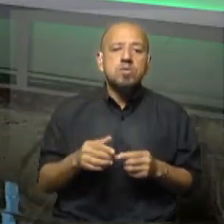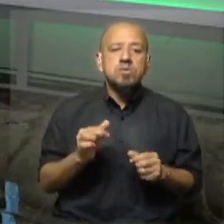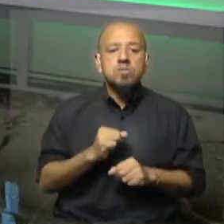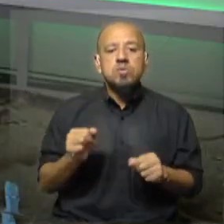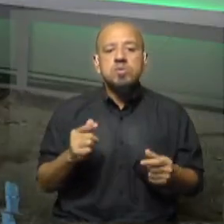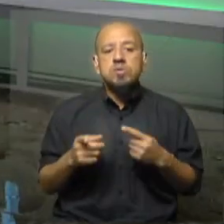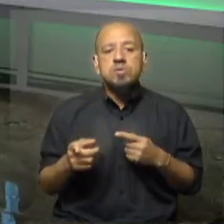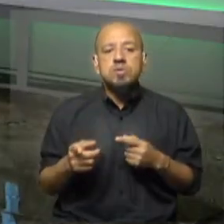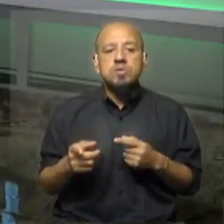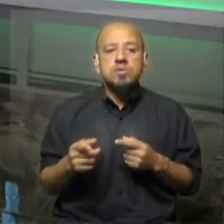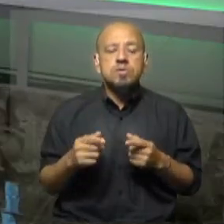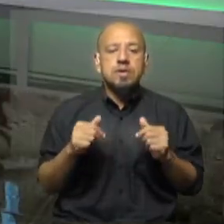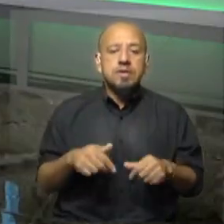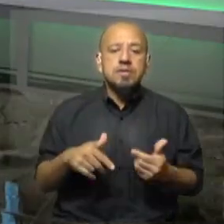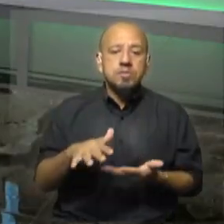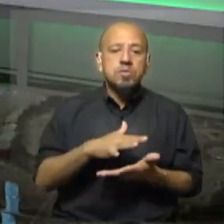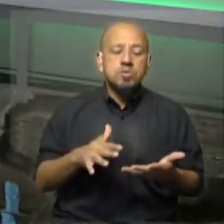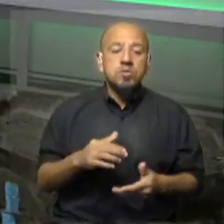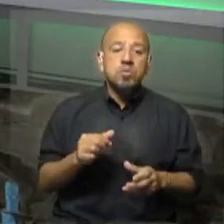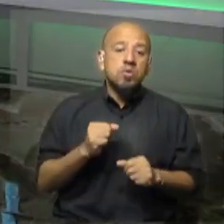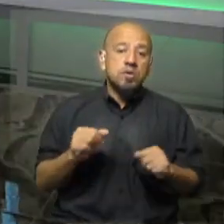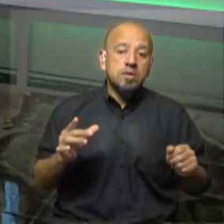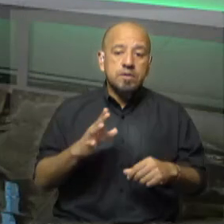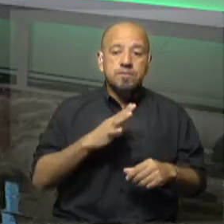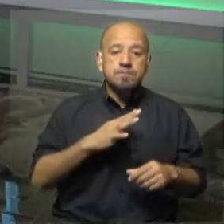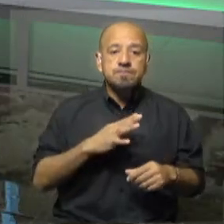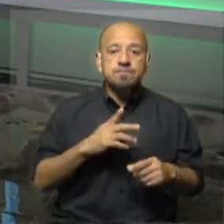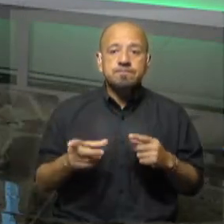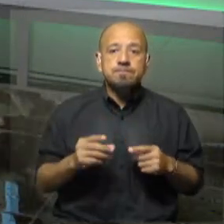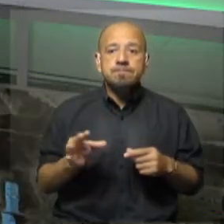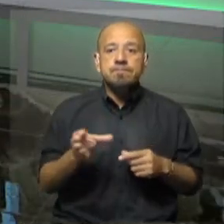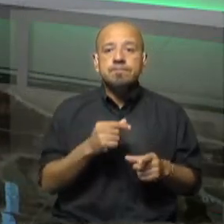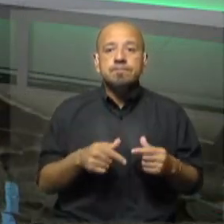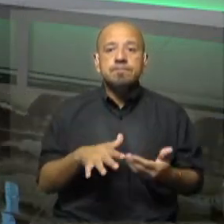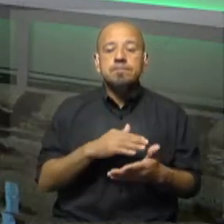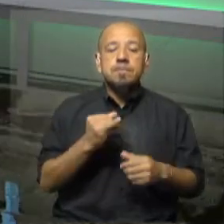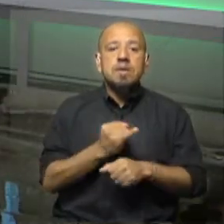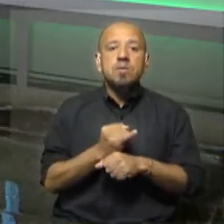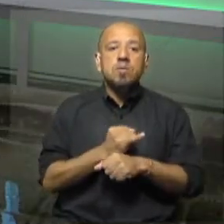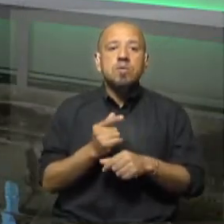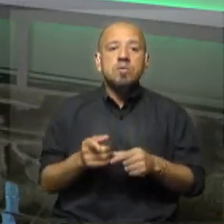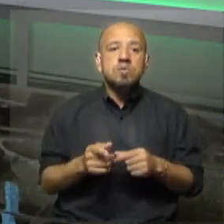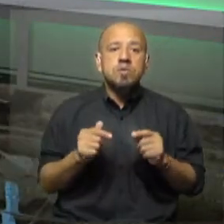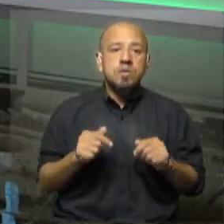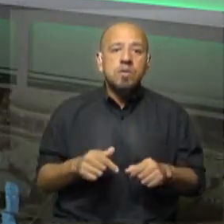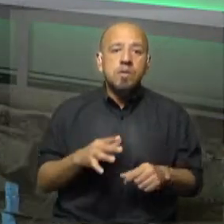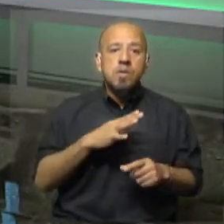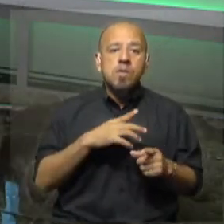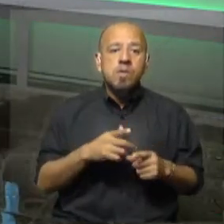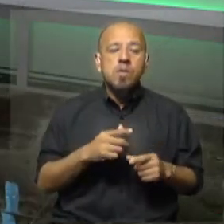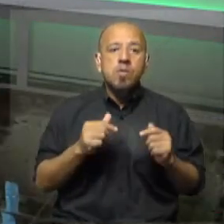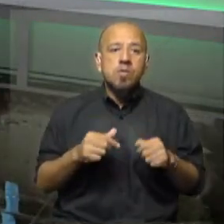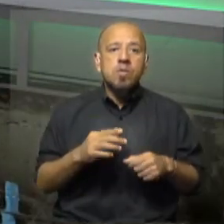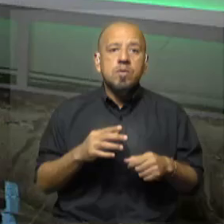el impacto que esta emergencia agropecuaria puede tener en todos los aspectos de la industria nacional. Esto que estamos sufriendo